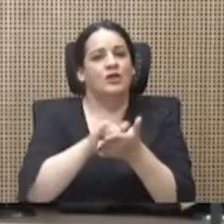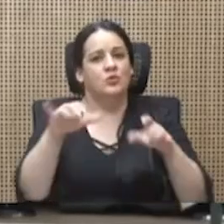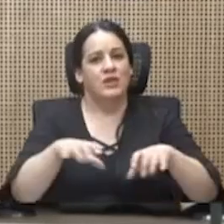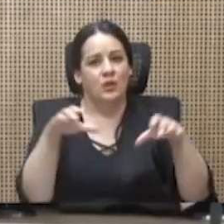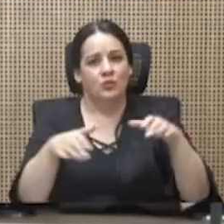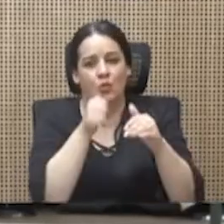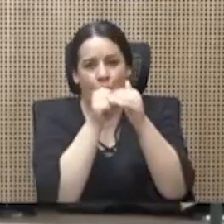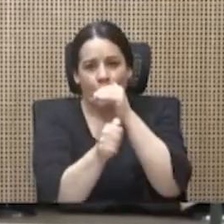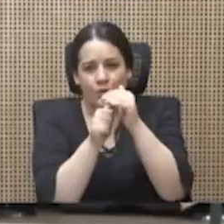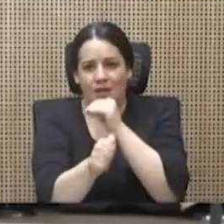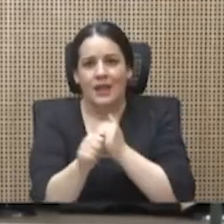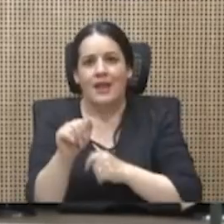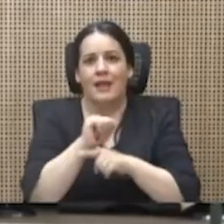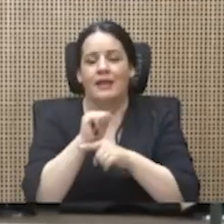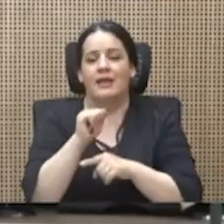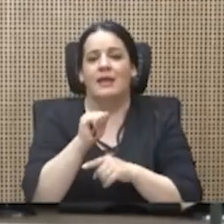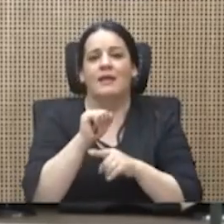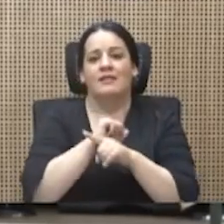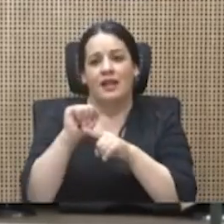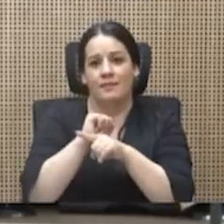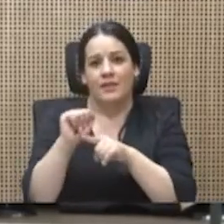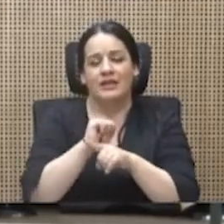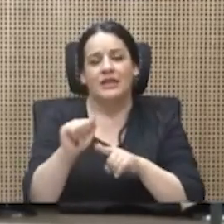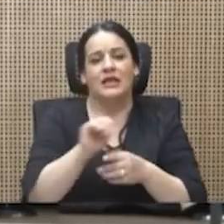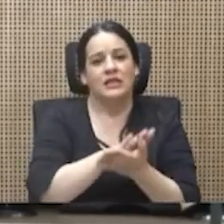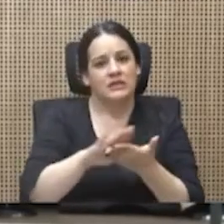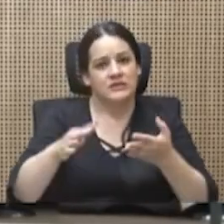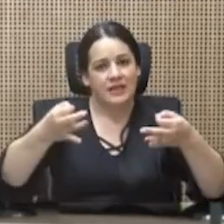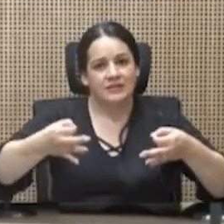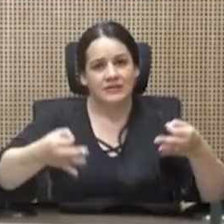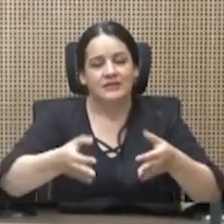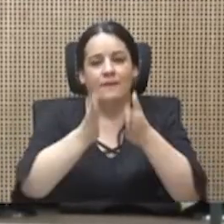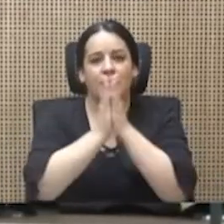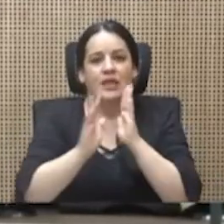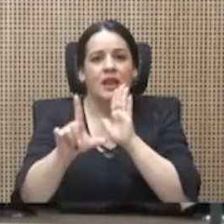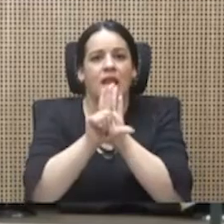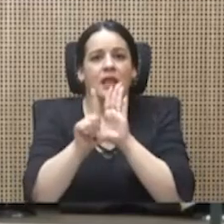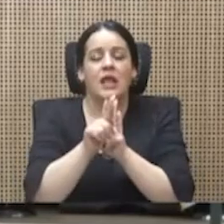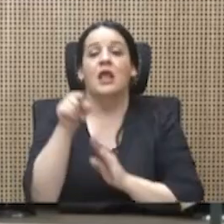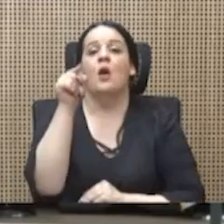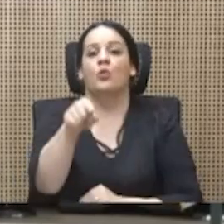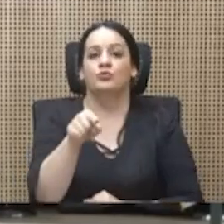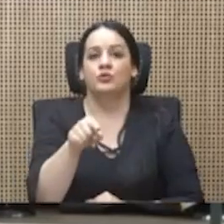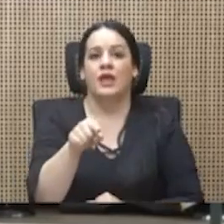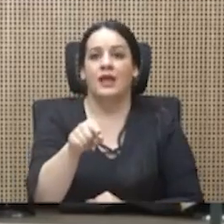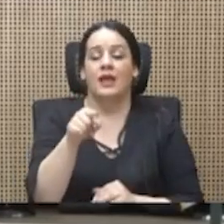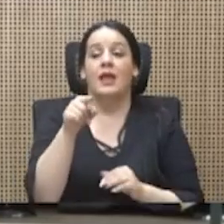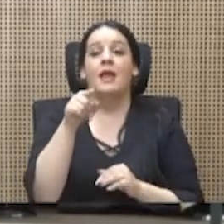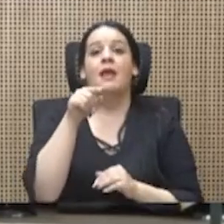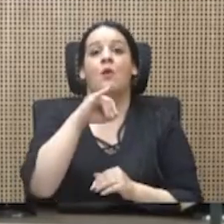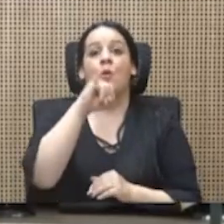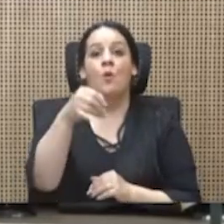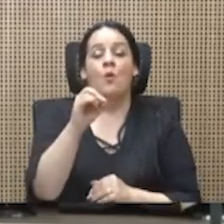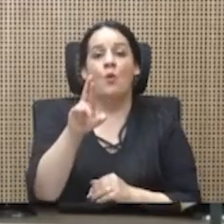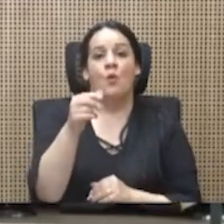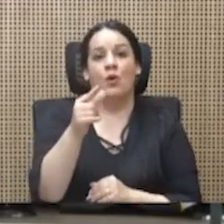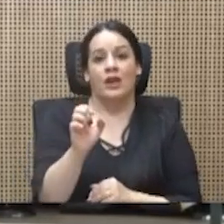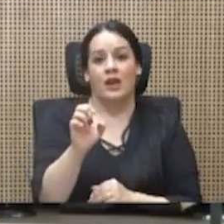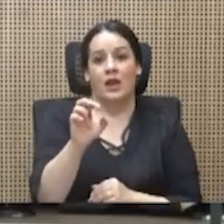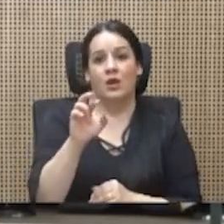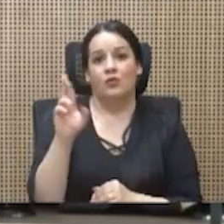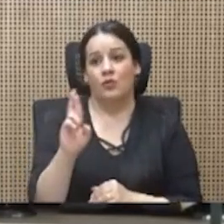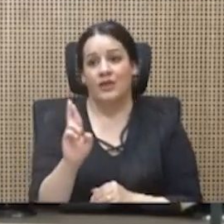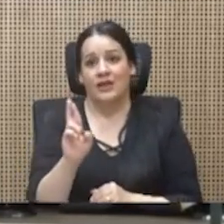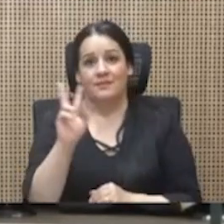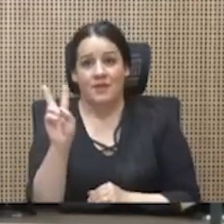prácticas decentes que piden la ley. Y a usted, en particular, don Jorge Rodríguez Vives, le pido,